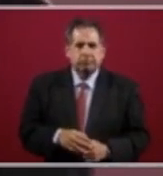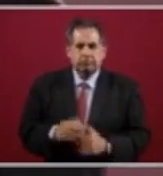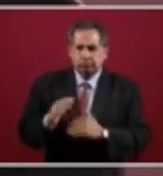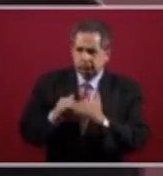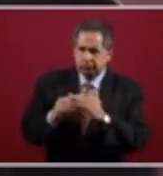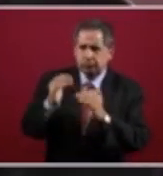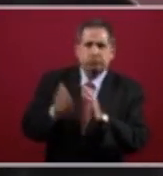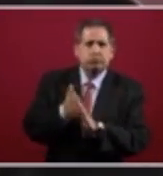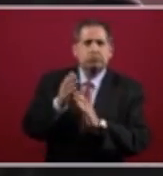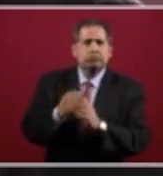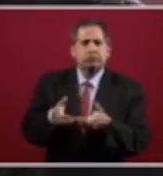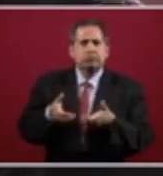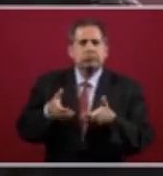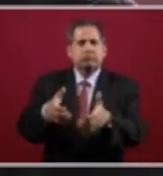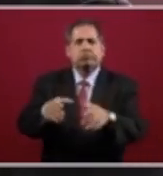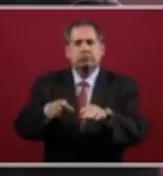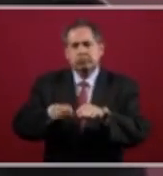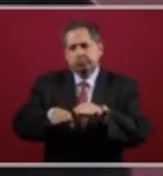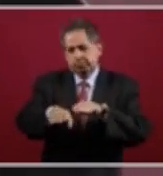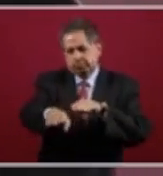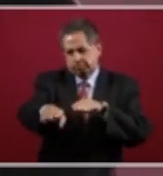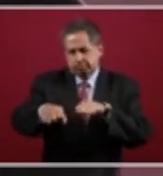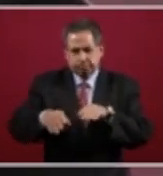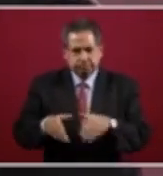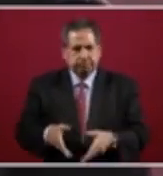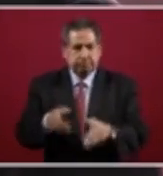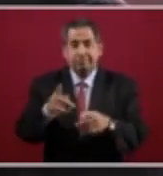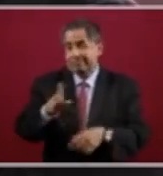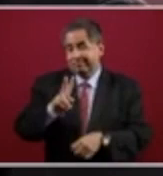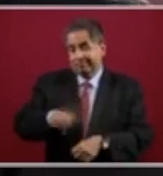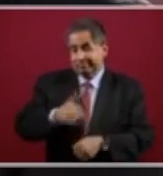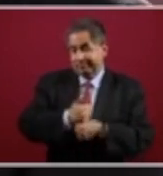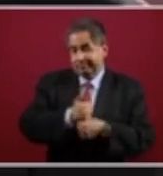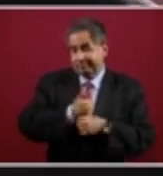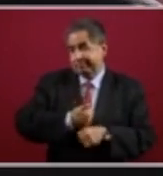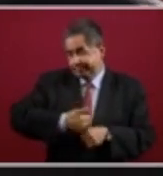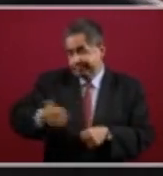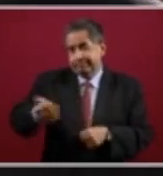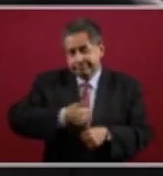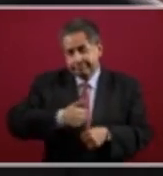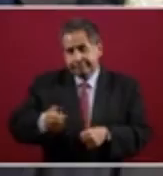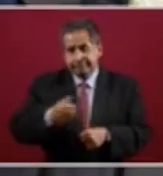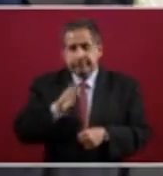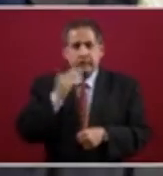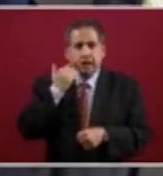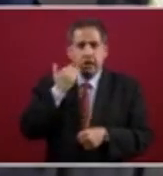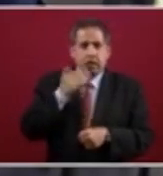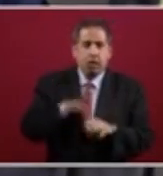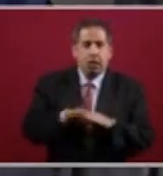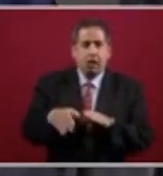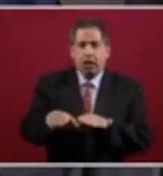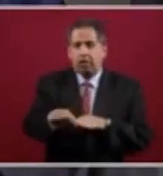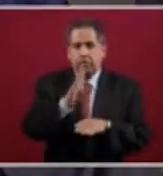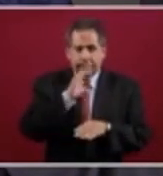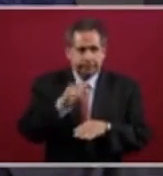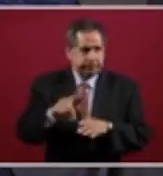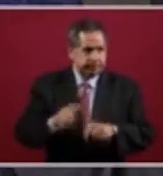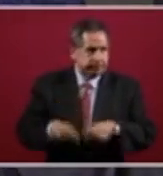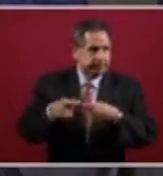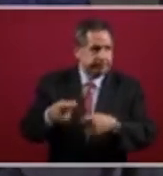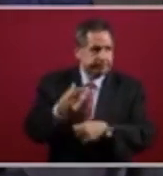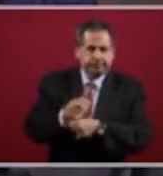construyan sus caminos, porque padecen mucho por el mal estado de los caminos y